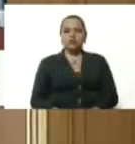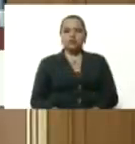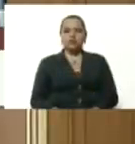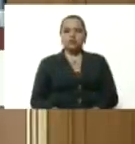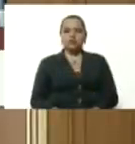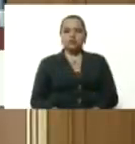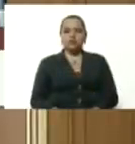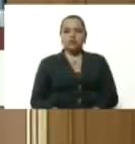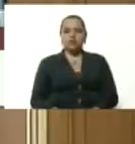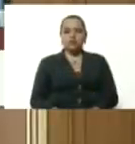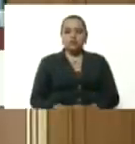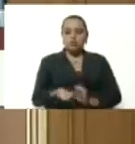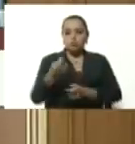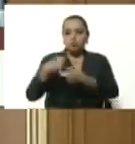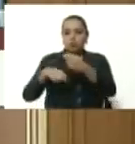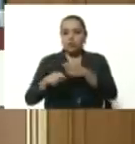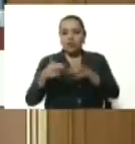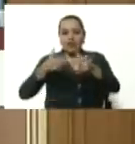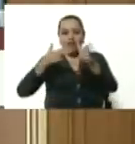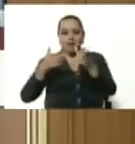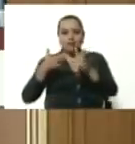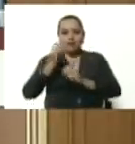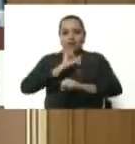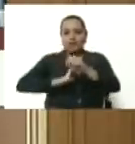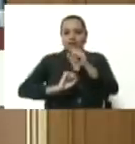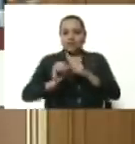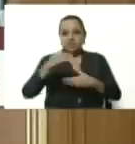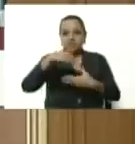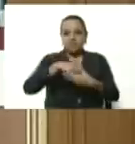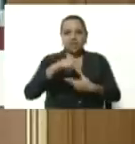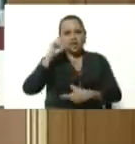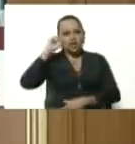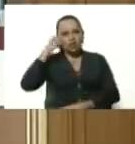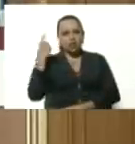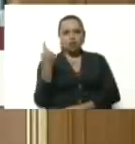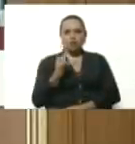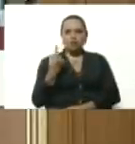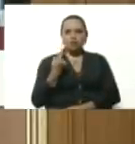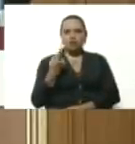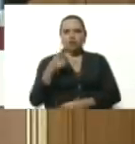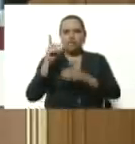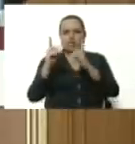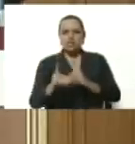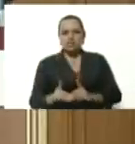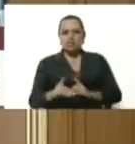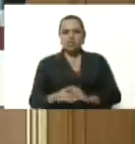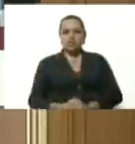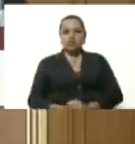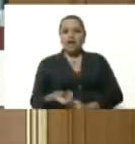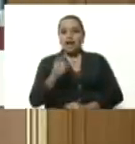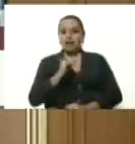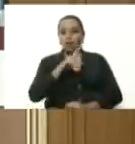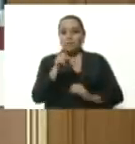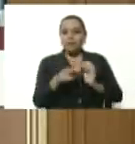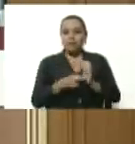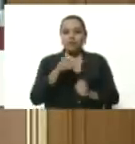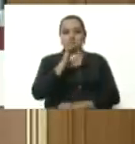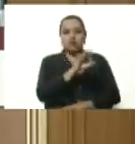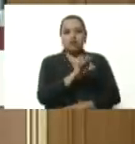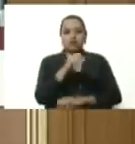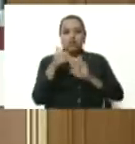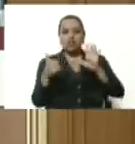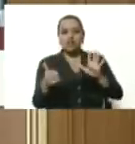comercios de armas para la defensa interna. Recordemos que no solamente son decisiones, ya van 36